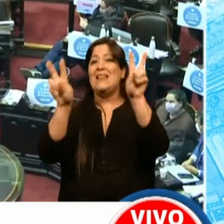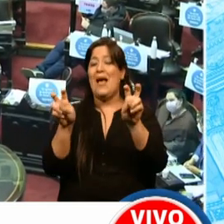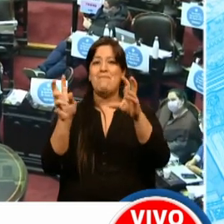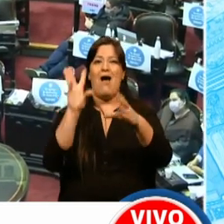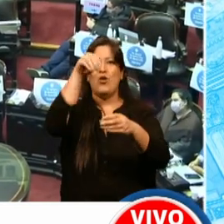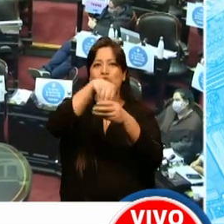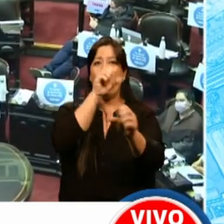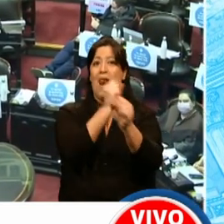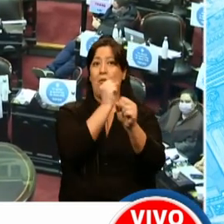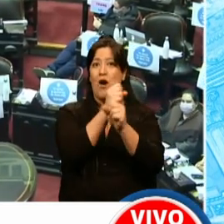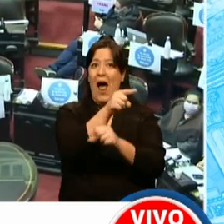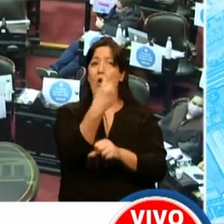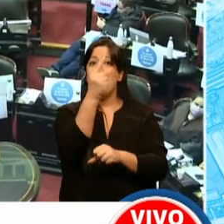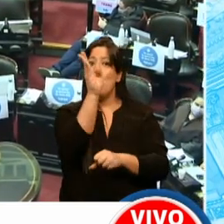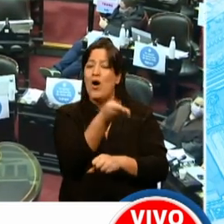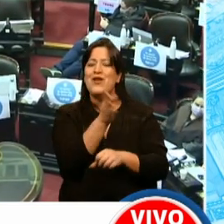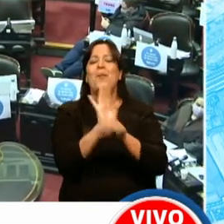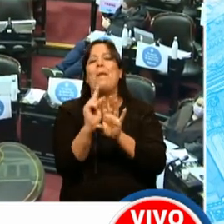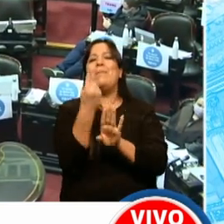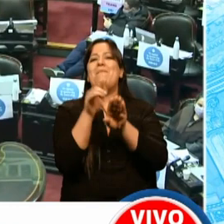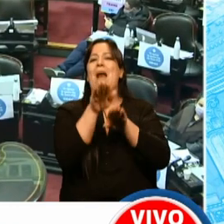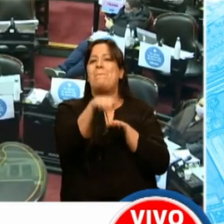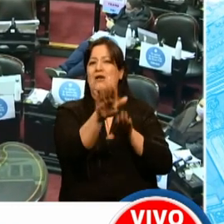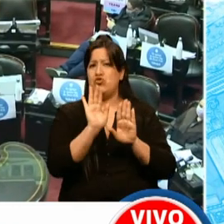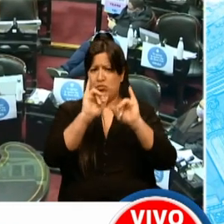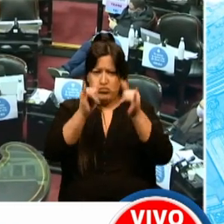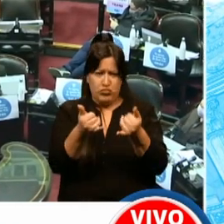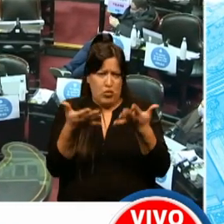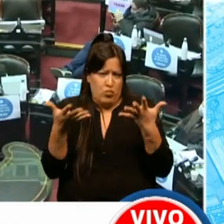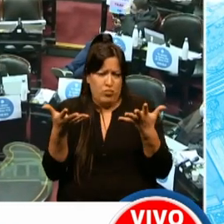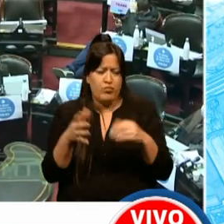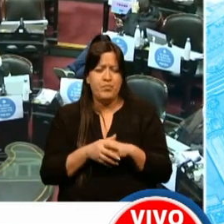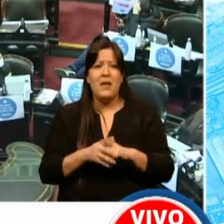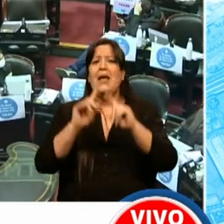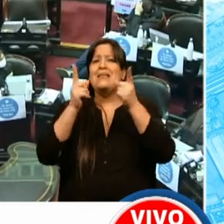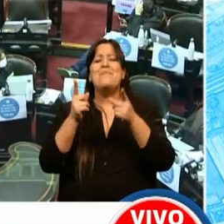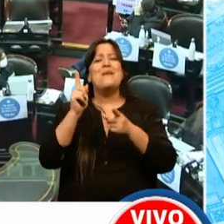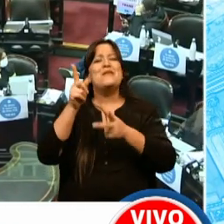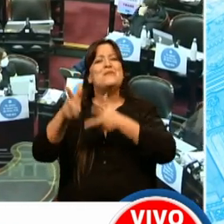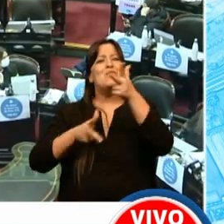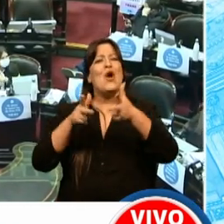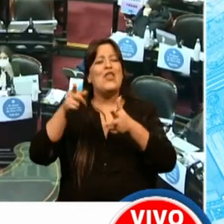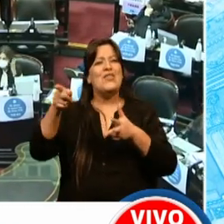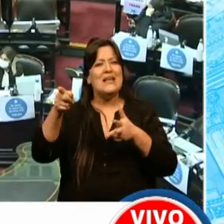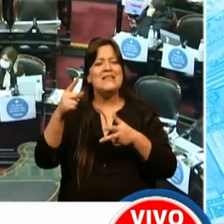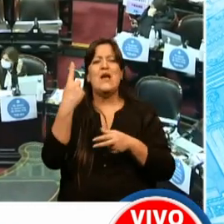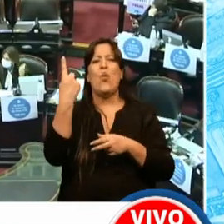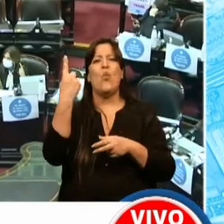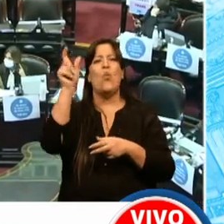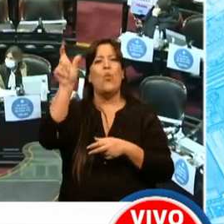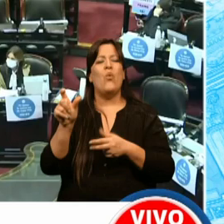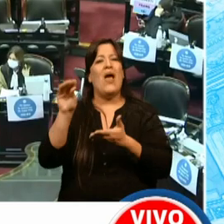inclusión laboral es un primer paso es un primer paso y también como lo decía también una